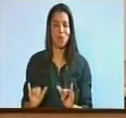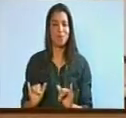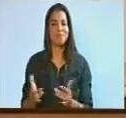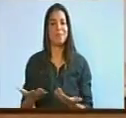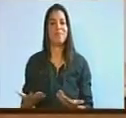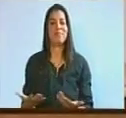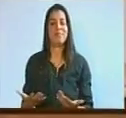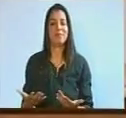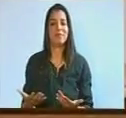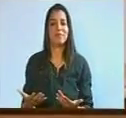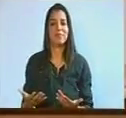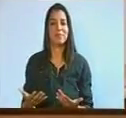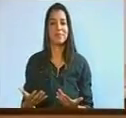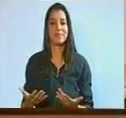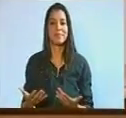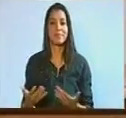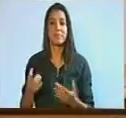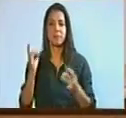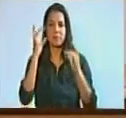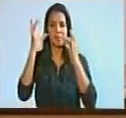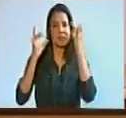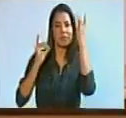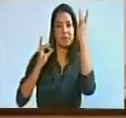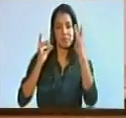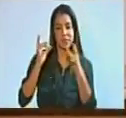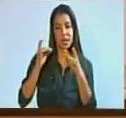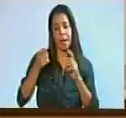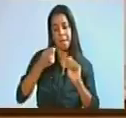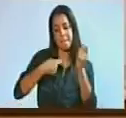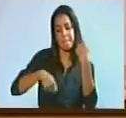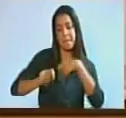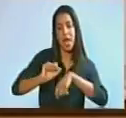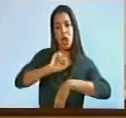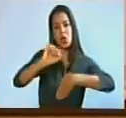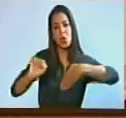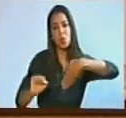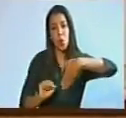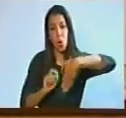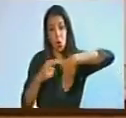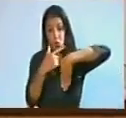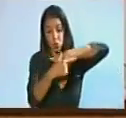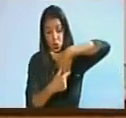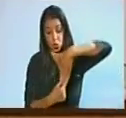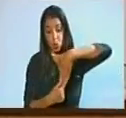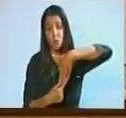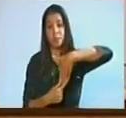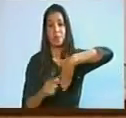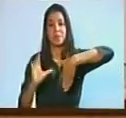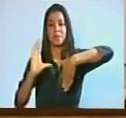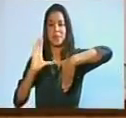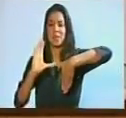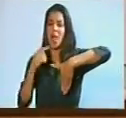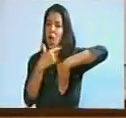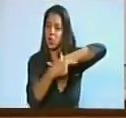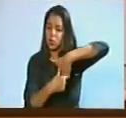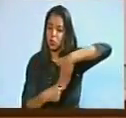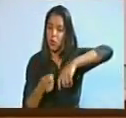acciones que fueron implementadas en el Mercosur, donde hoy el derecho del Mercosur ha